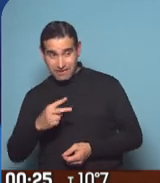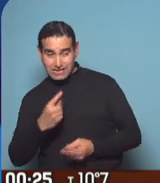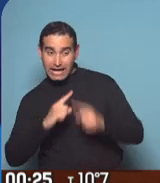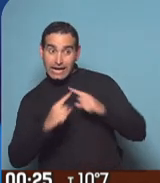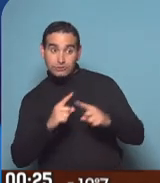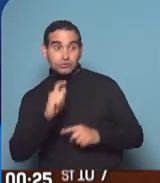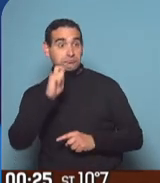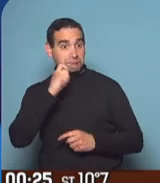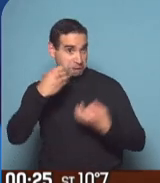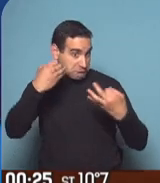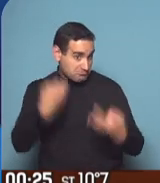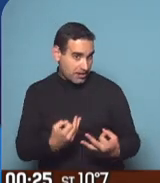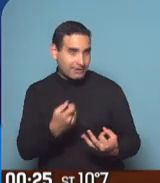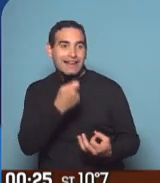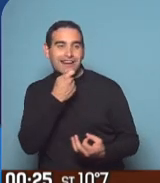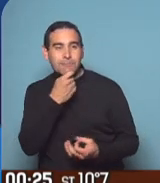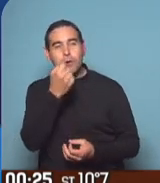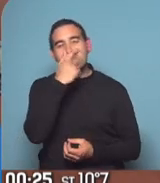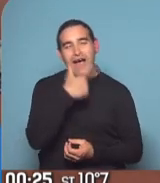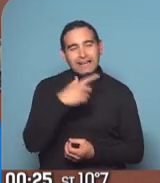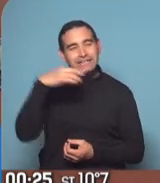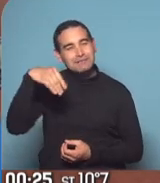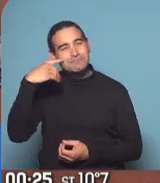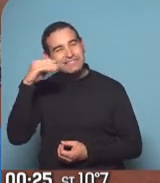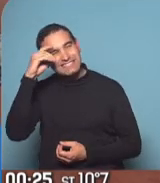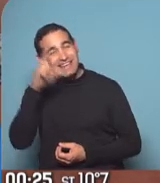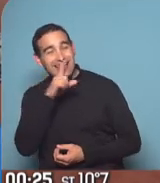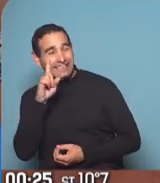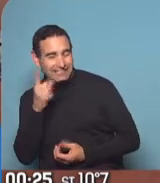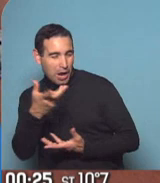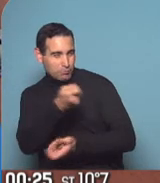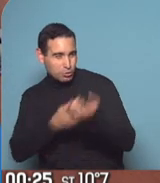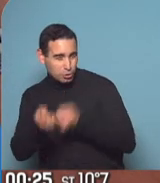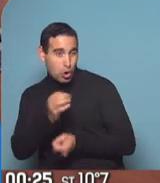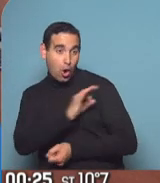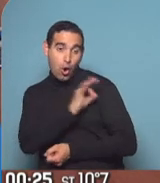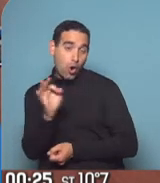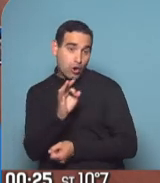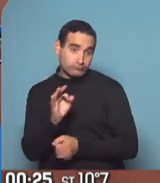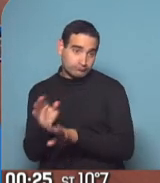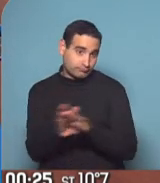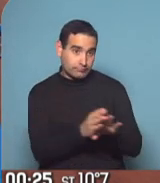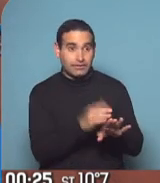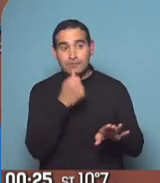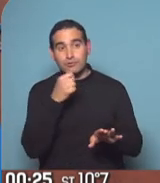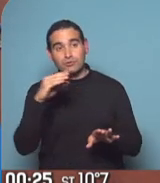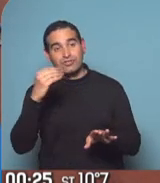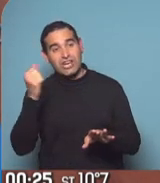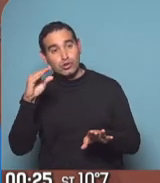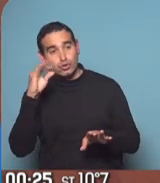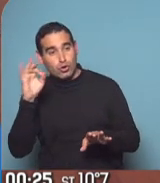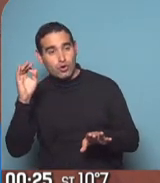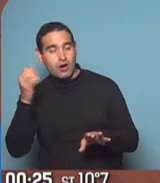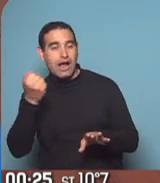solidaria como vemos la de macri michetti o puede ser una relación no solidaria cómo fue la relación tanto álvarez de la rúa